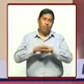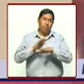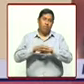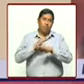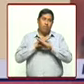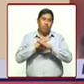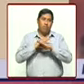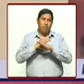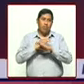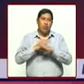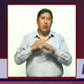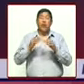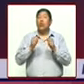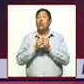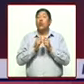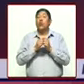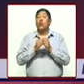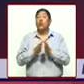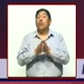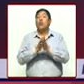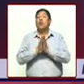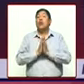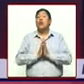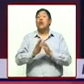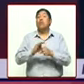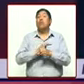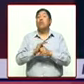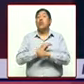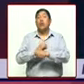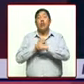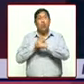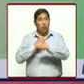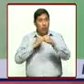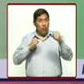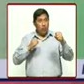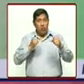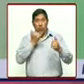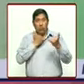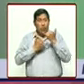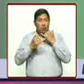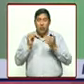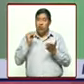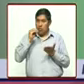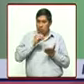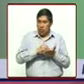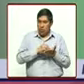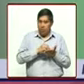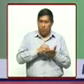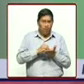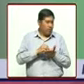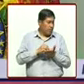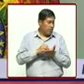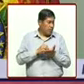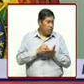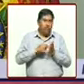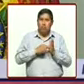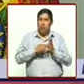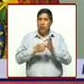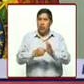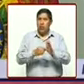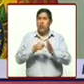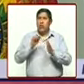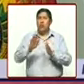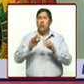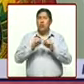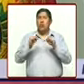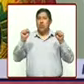cautelares de conformidad a la petición que ha efectuado el Ministerio Público. Se le ha impuesto la medida de presentarse ante